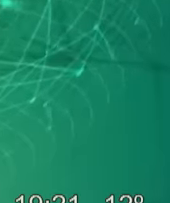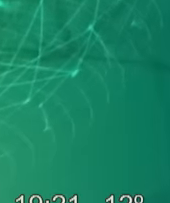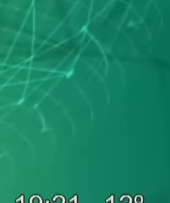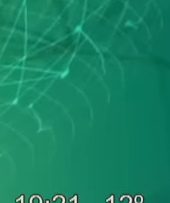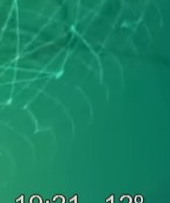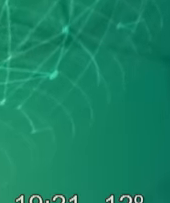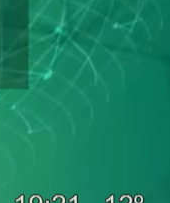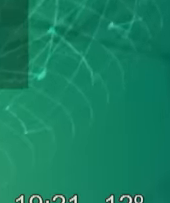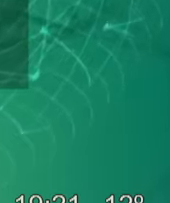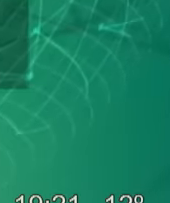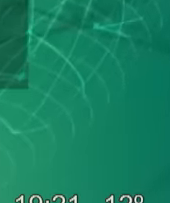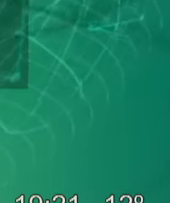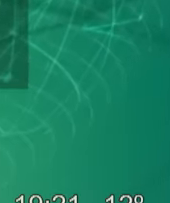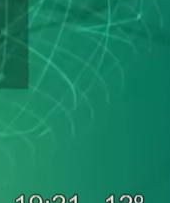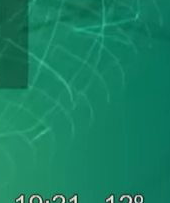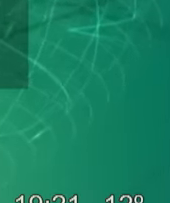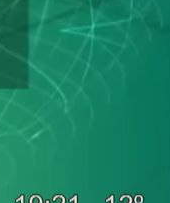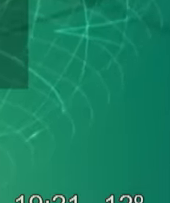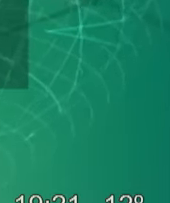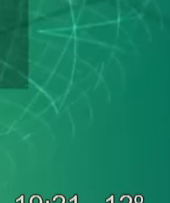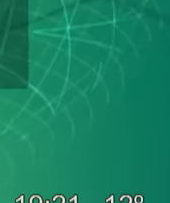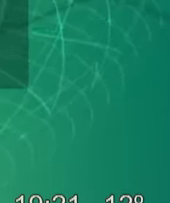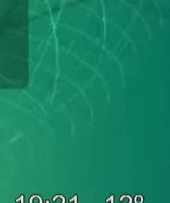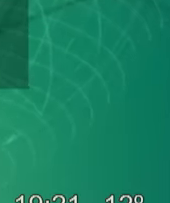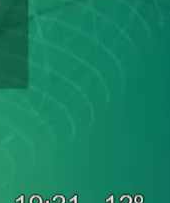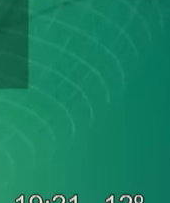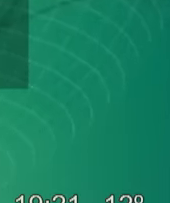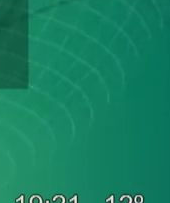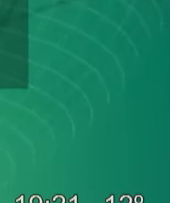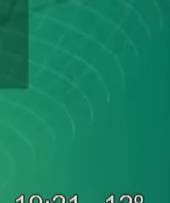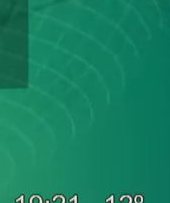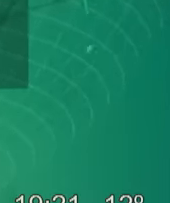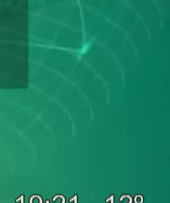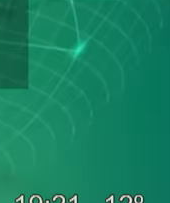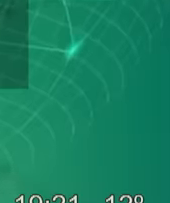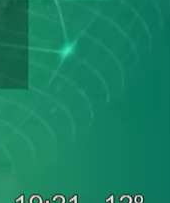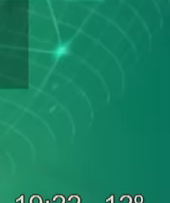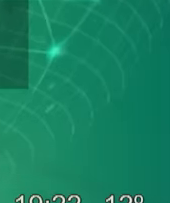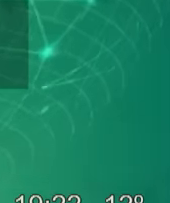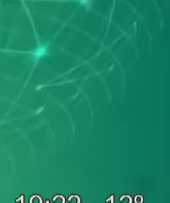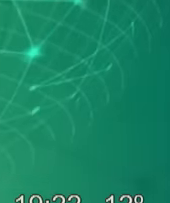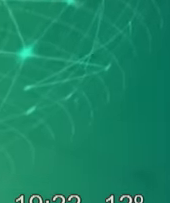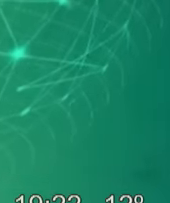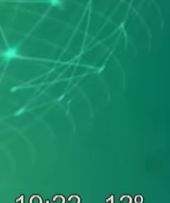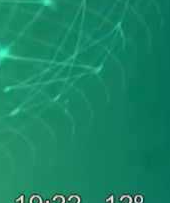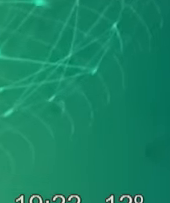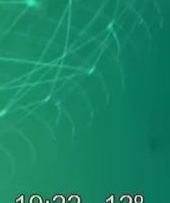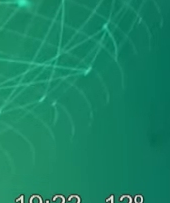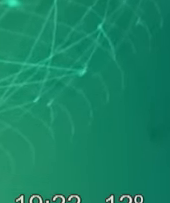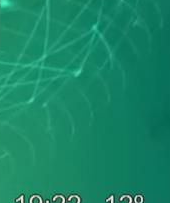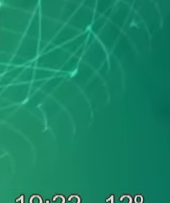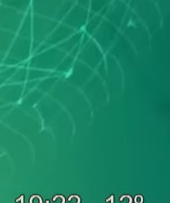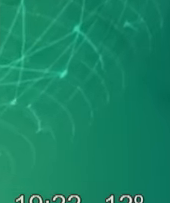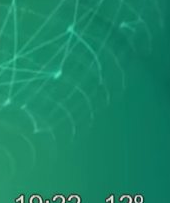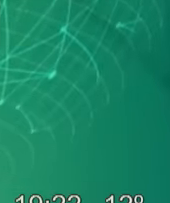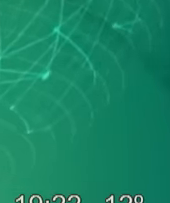la responsabilidad de él, y es además superlativa cuando él sabía que había una investigación contra este tipo. ¿Me entendés? No, eso está que claro. Eso no lo